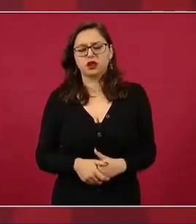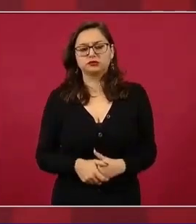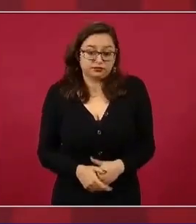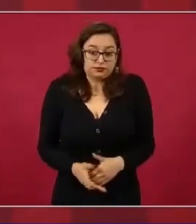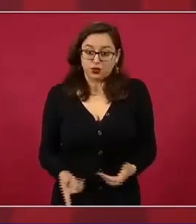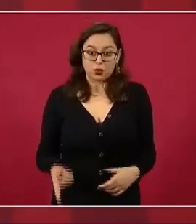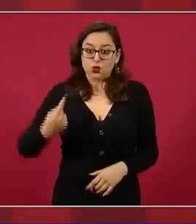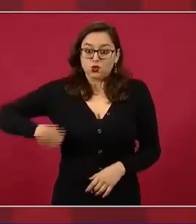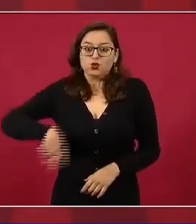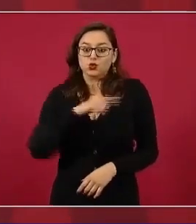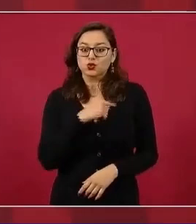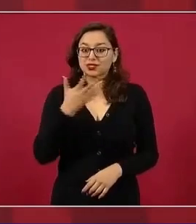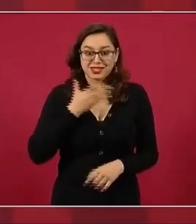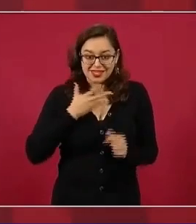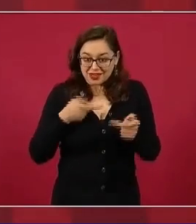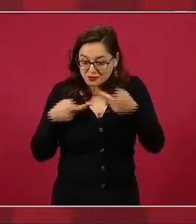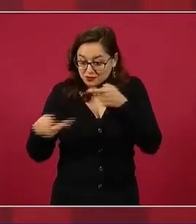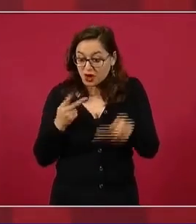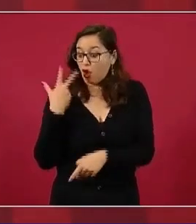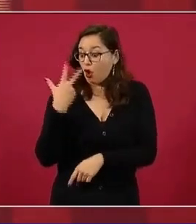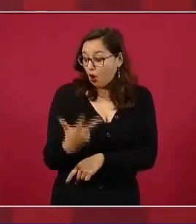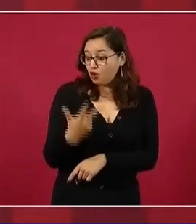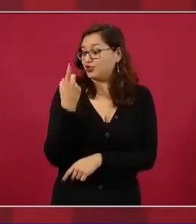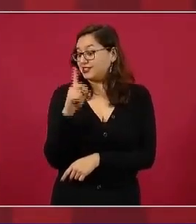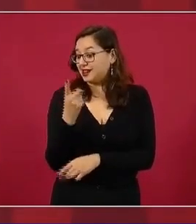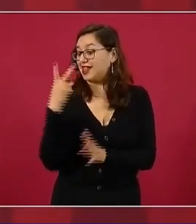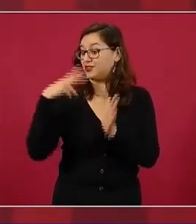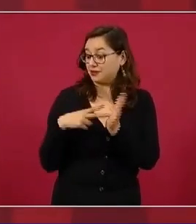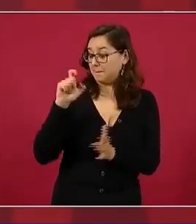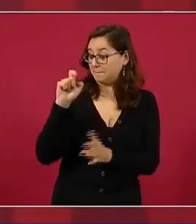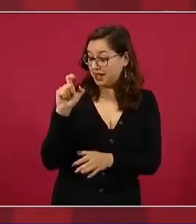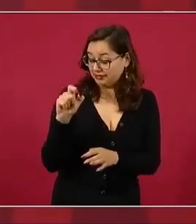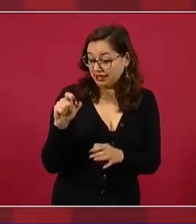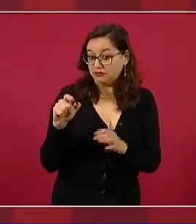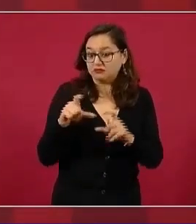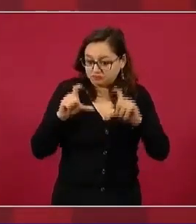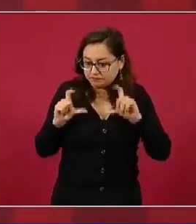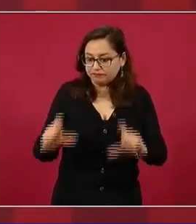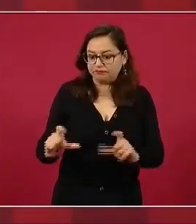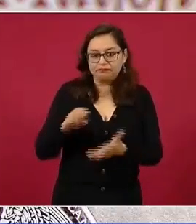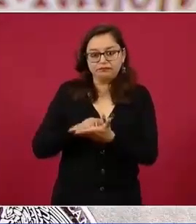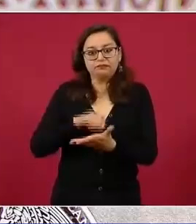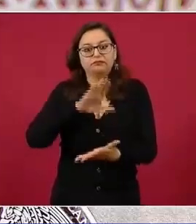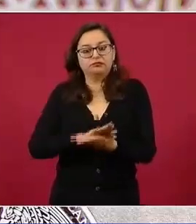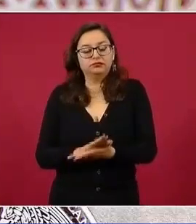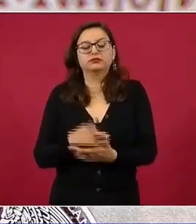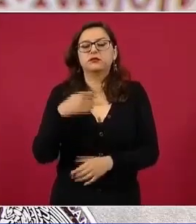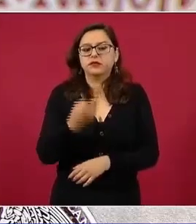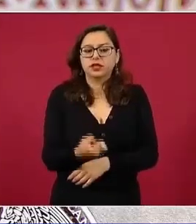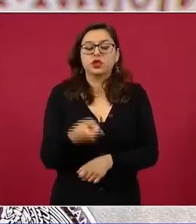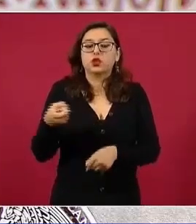el documento, vean el documento del 8 de diciembre de 2020, está planteado desde el principio. Pero eso lo vamos analizando de manera